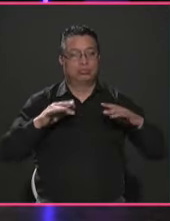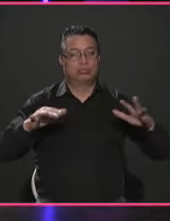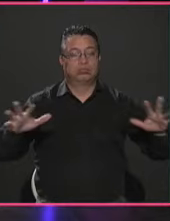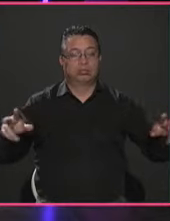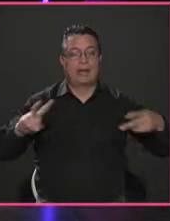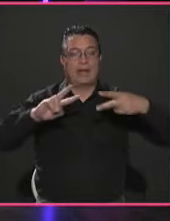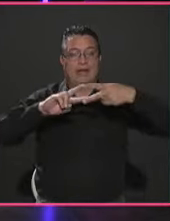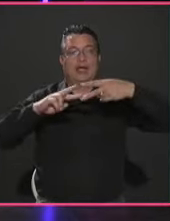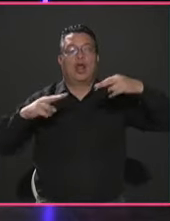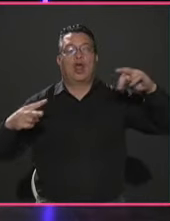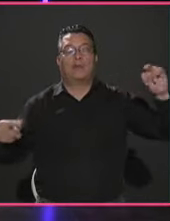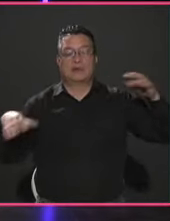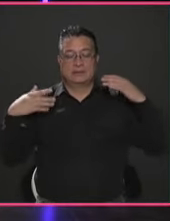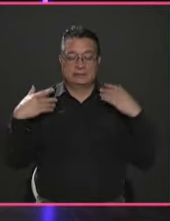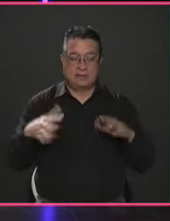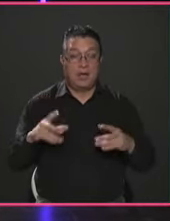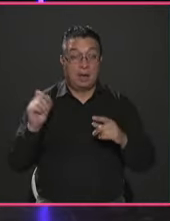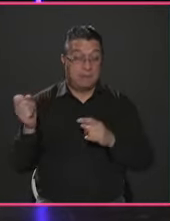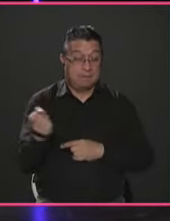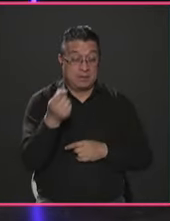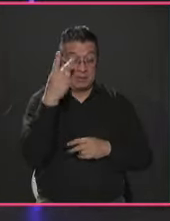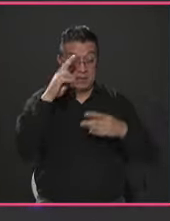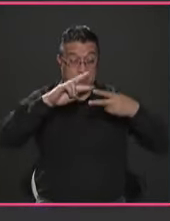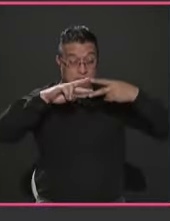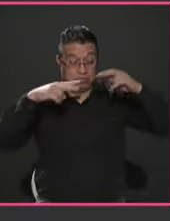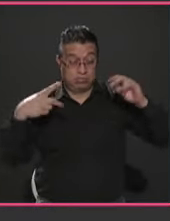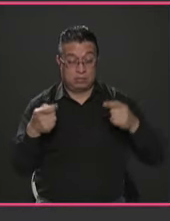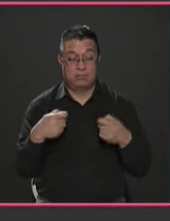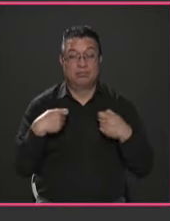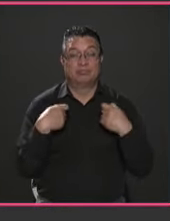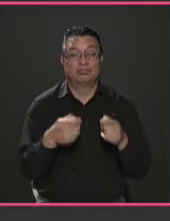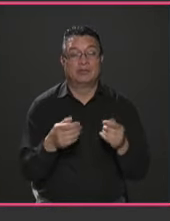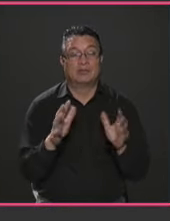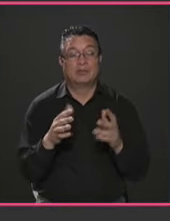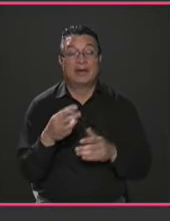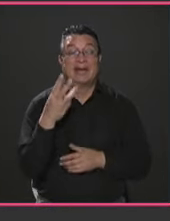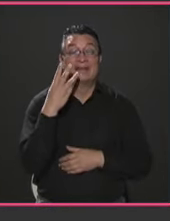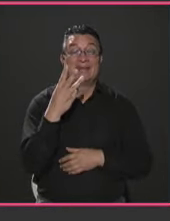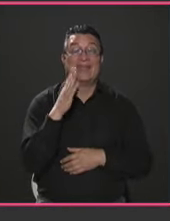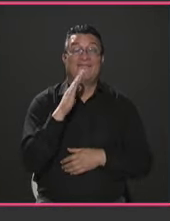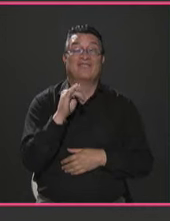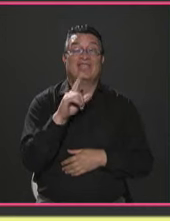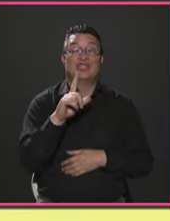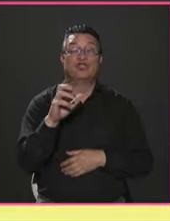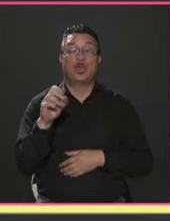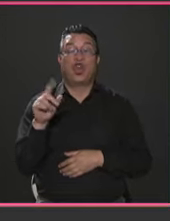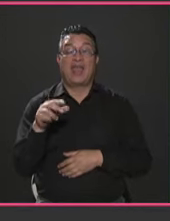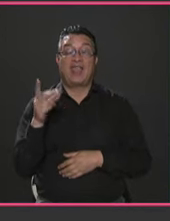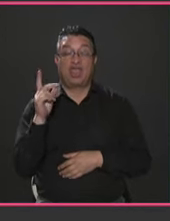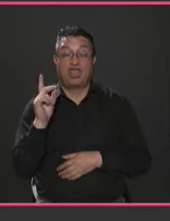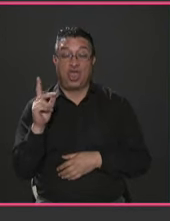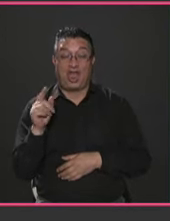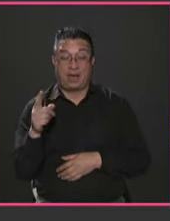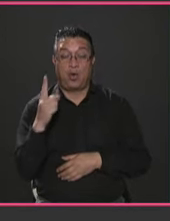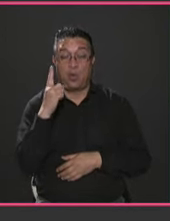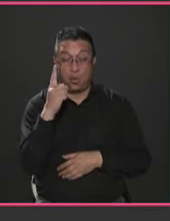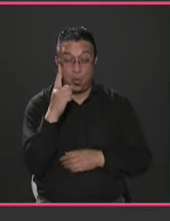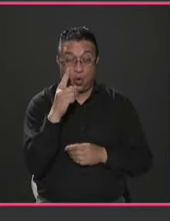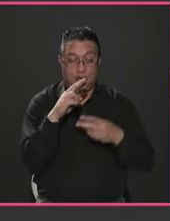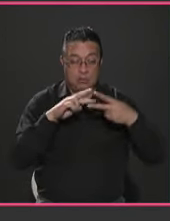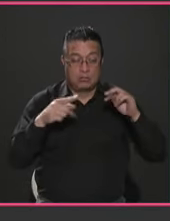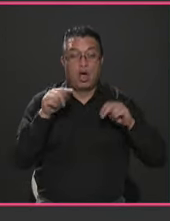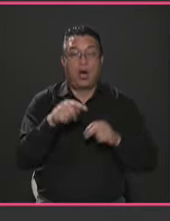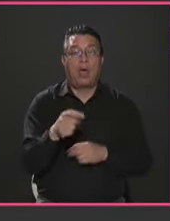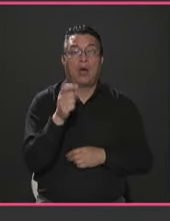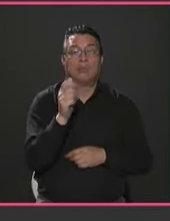genómica el primer genoma humano como conomía costó alrededor de de 3 billones de dólares hacer solo un genoma hoy en día en